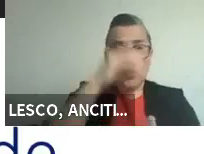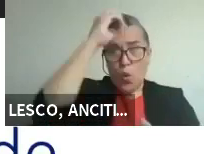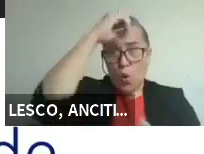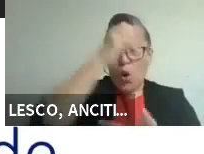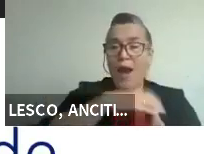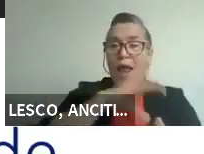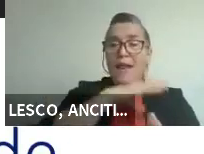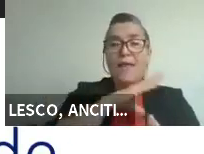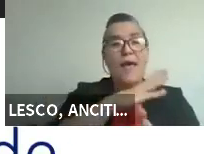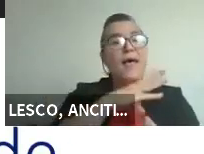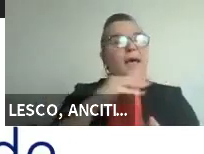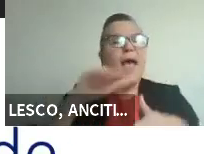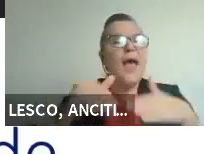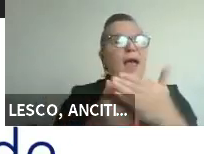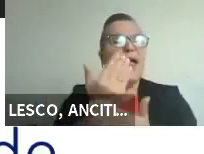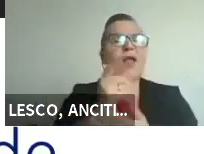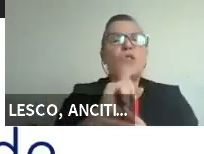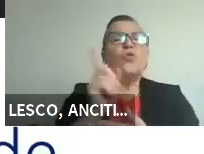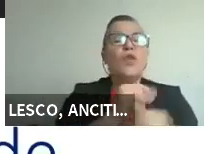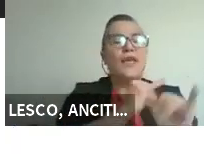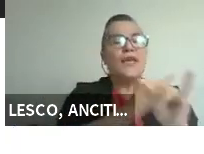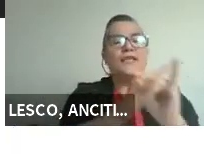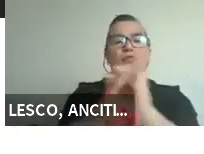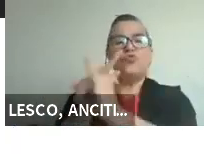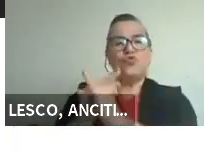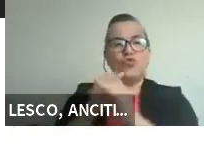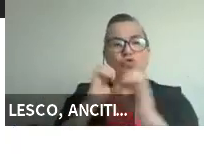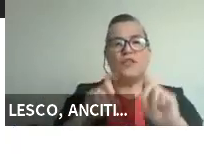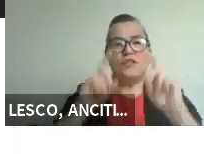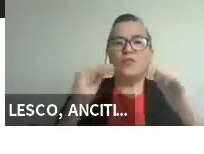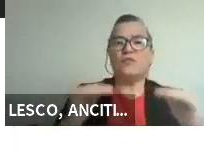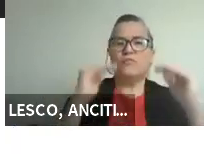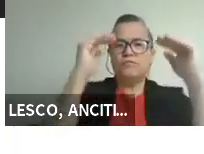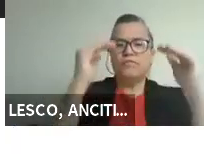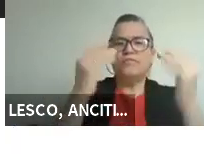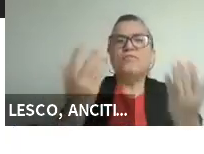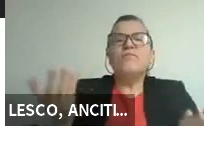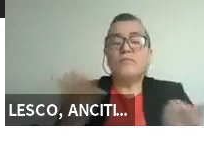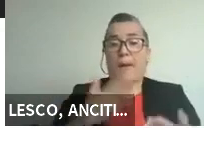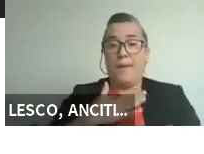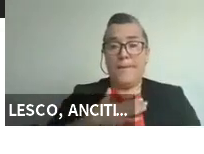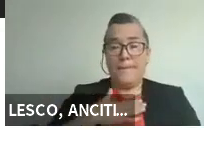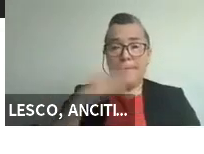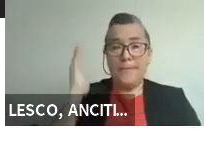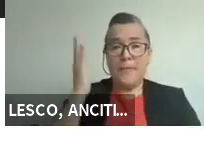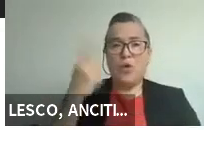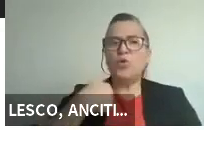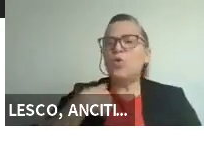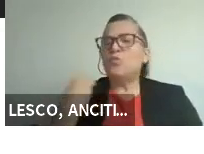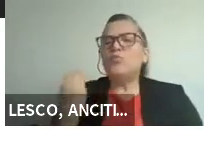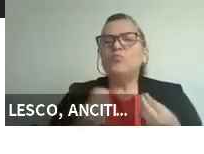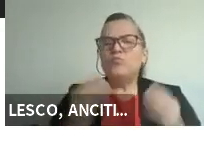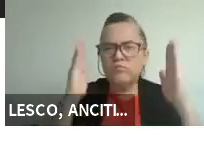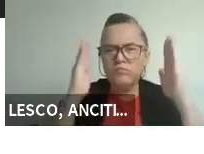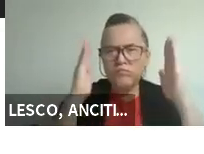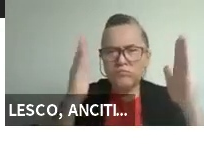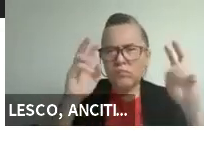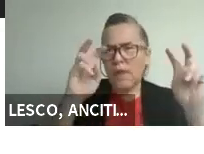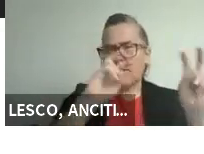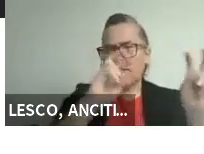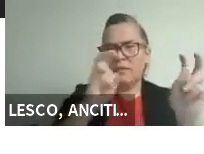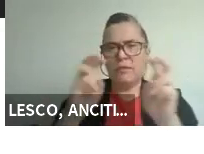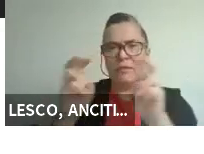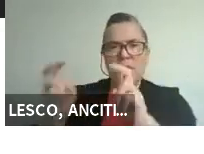en las instituciones de educación superior me presenté en mi presentación voy a tratar los siguientes temas